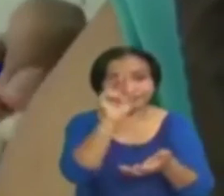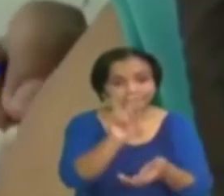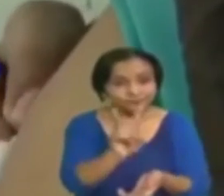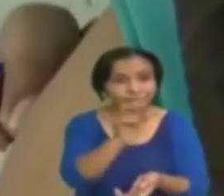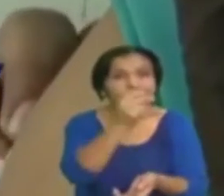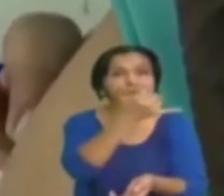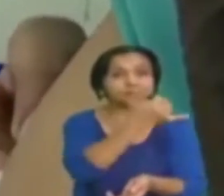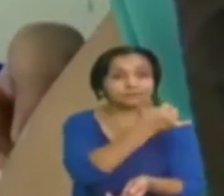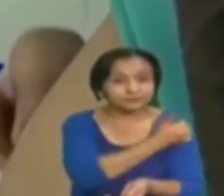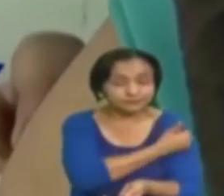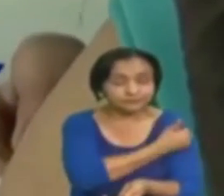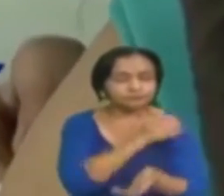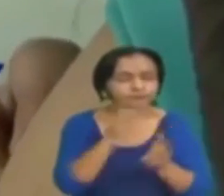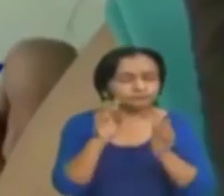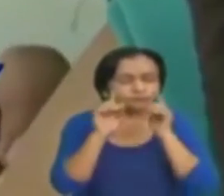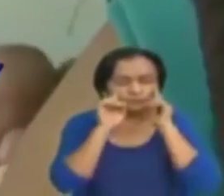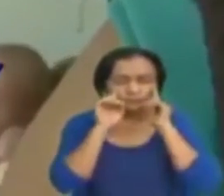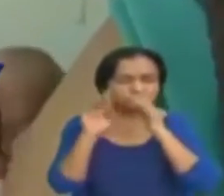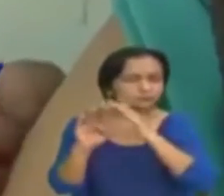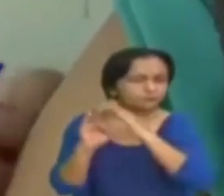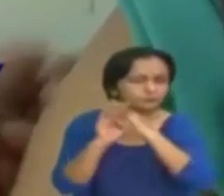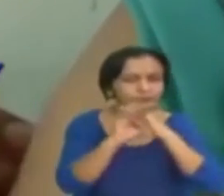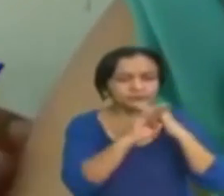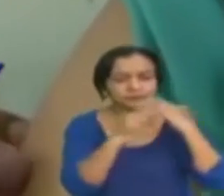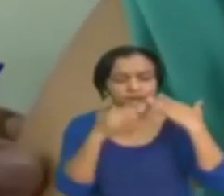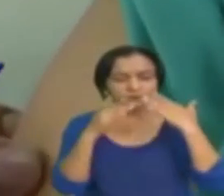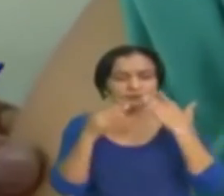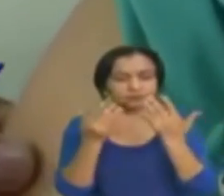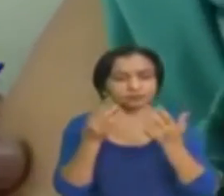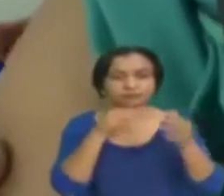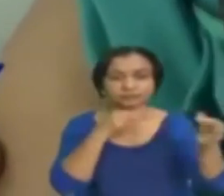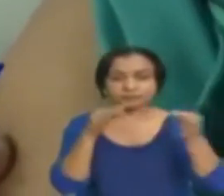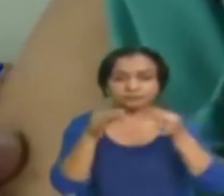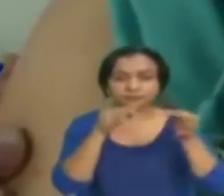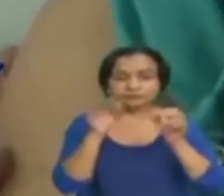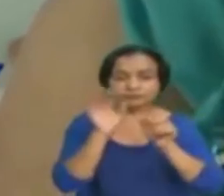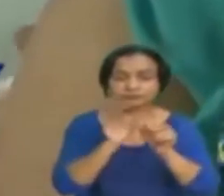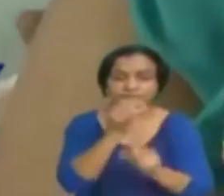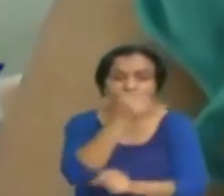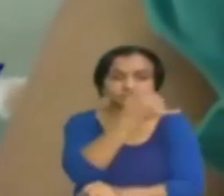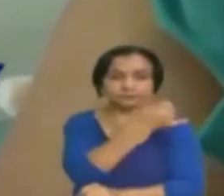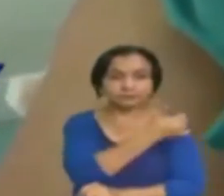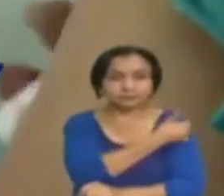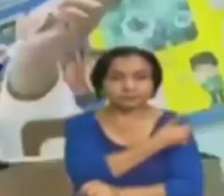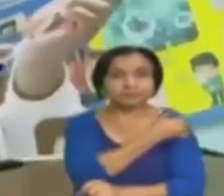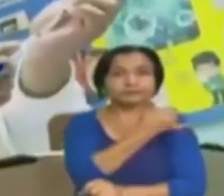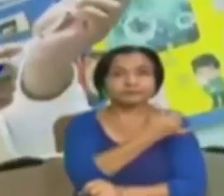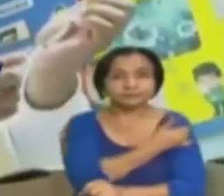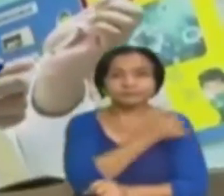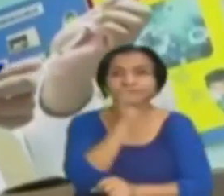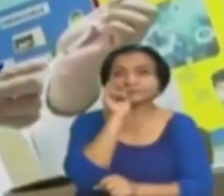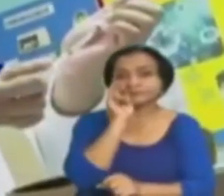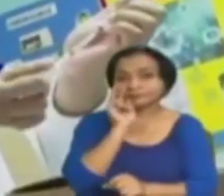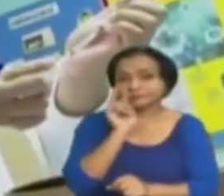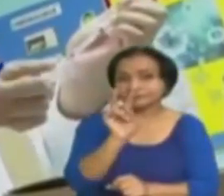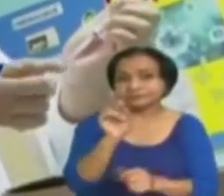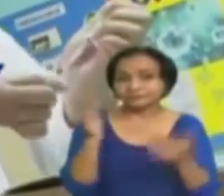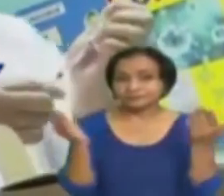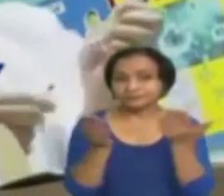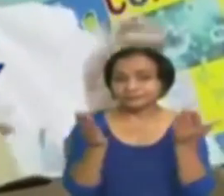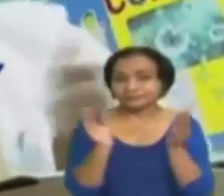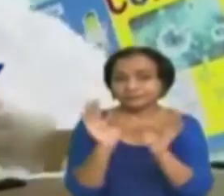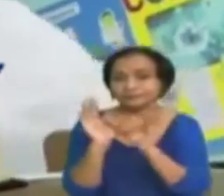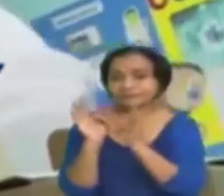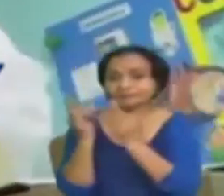mañana vamos a estar en León, en Managua, varios municipios de León, en distritos de Managua,